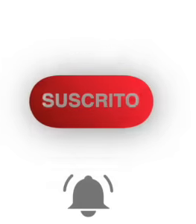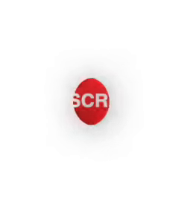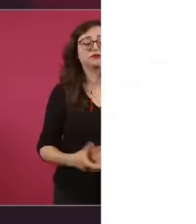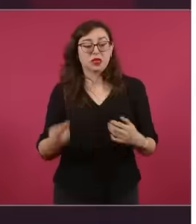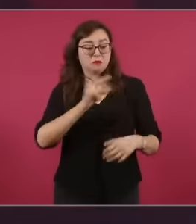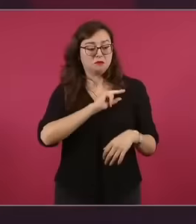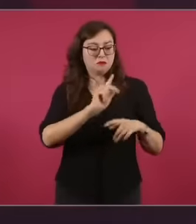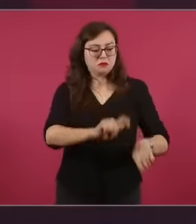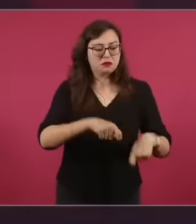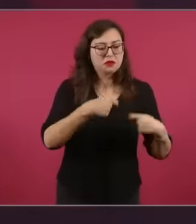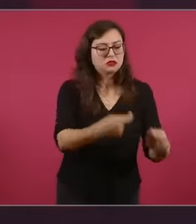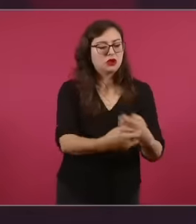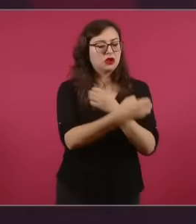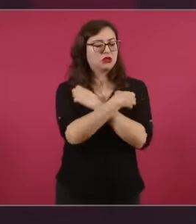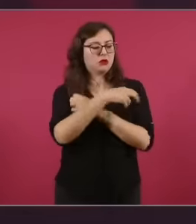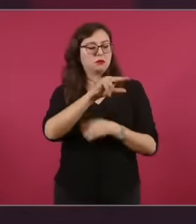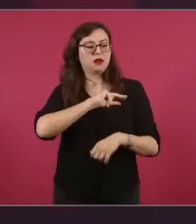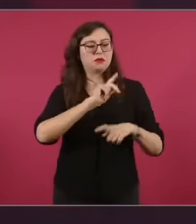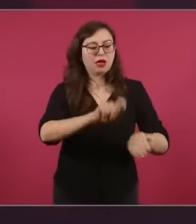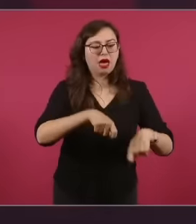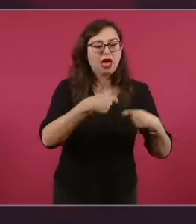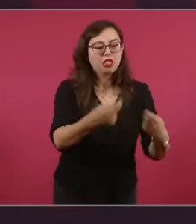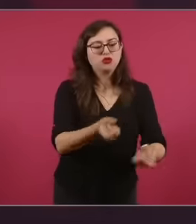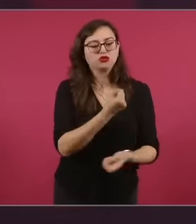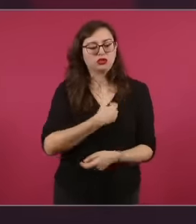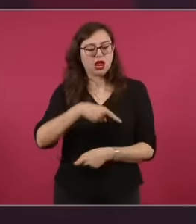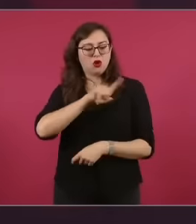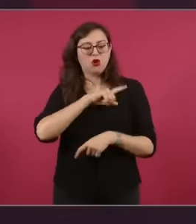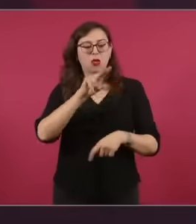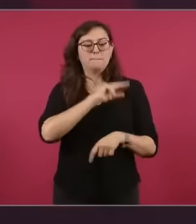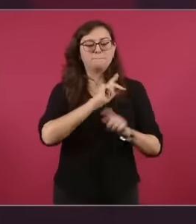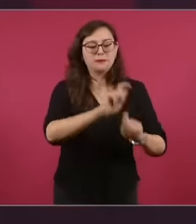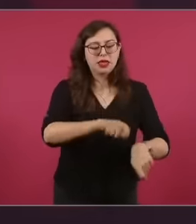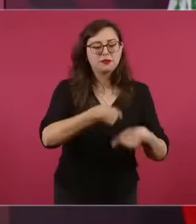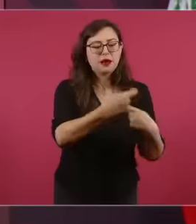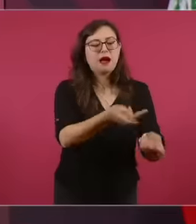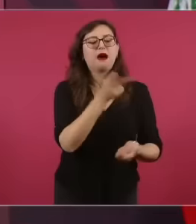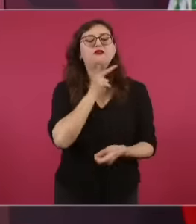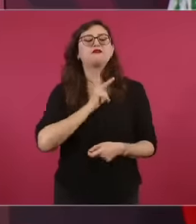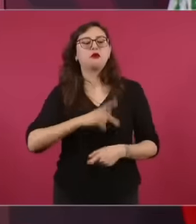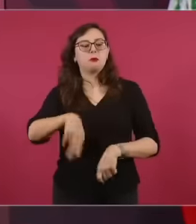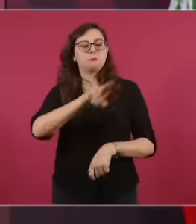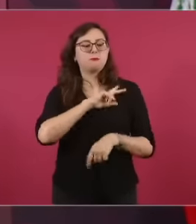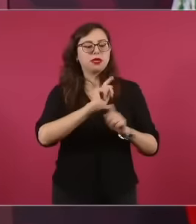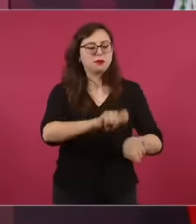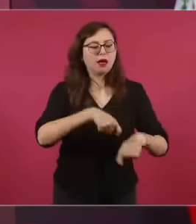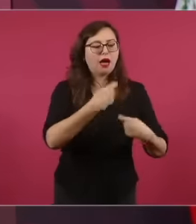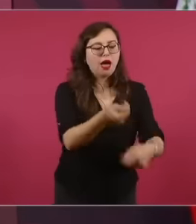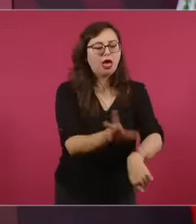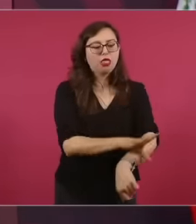la privatización de la salud, el congelamiento de los salarios.